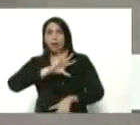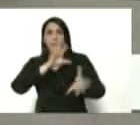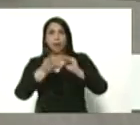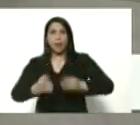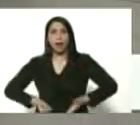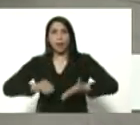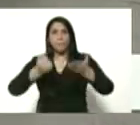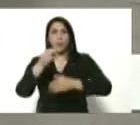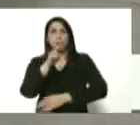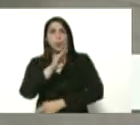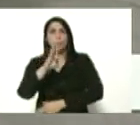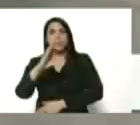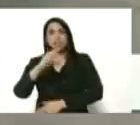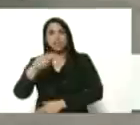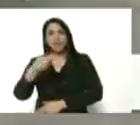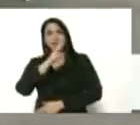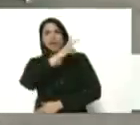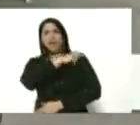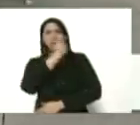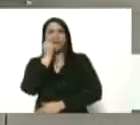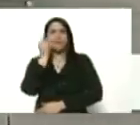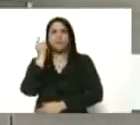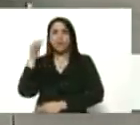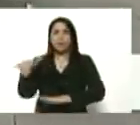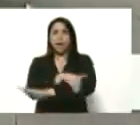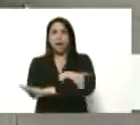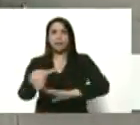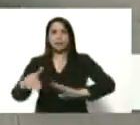las VCH, los jefes y jefas de calle.